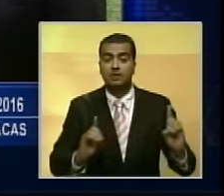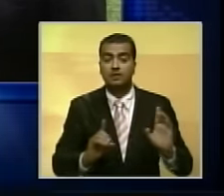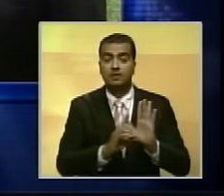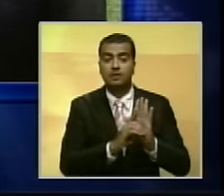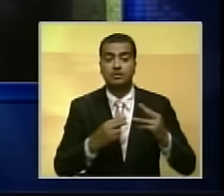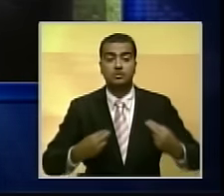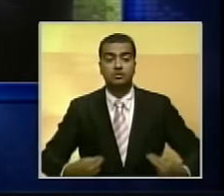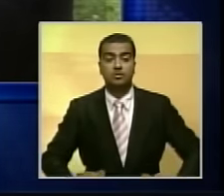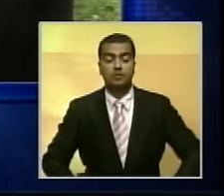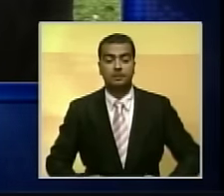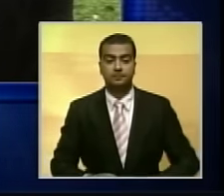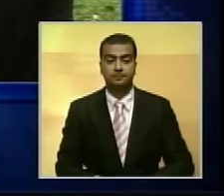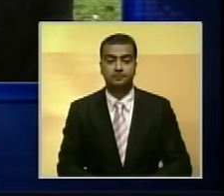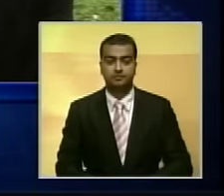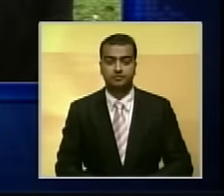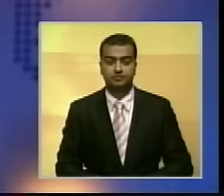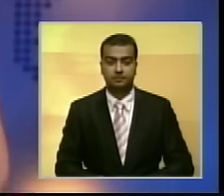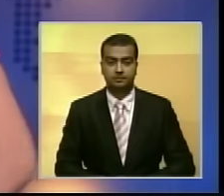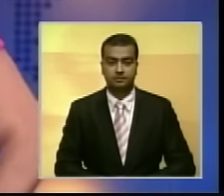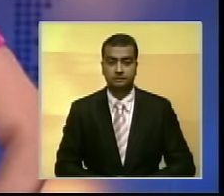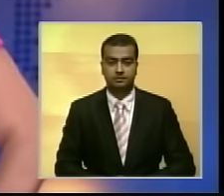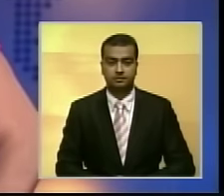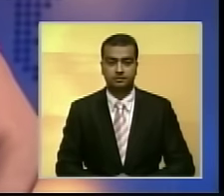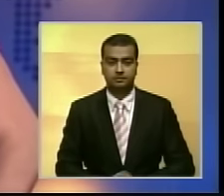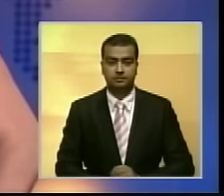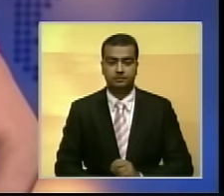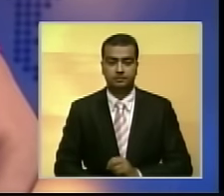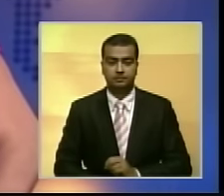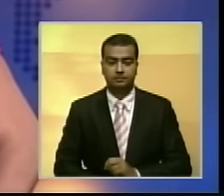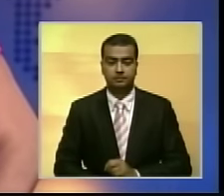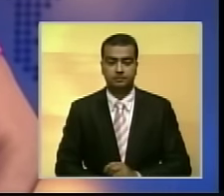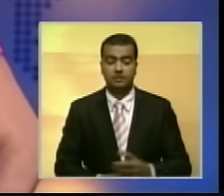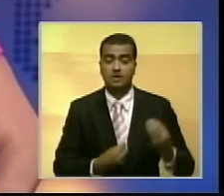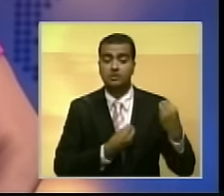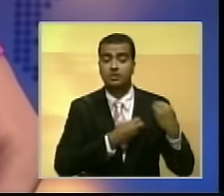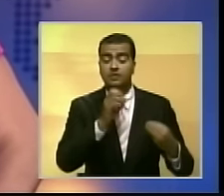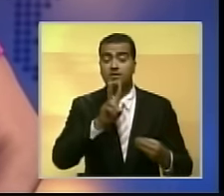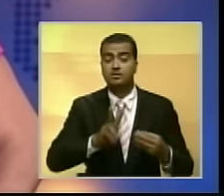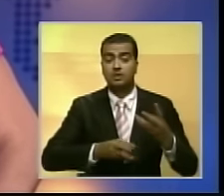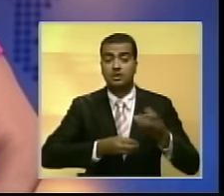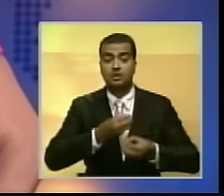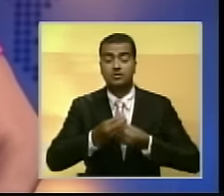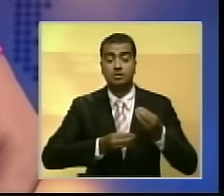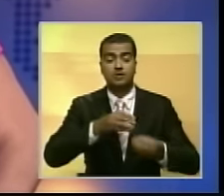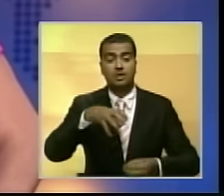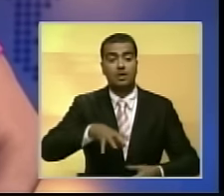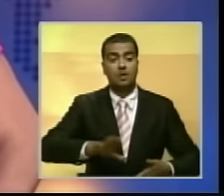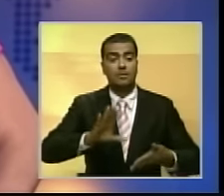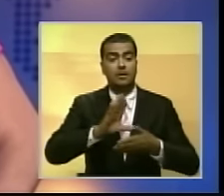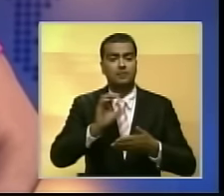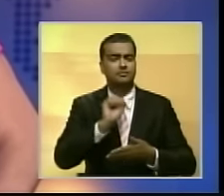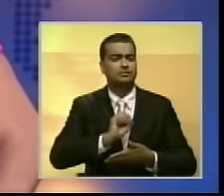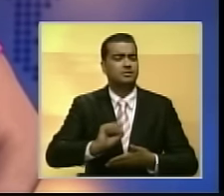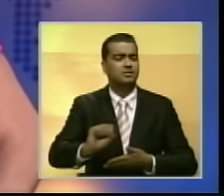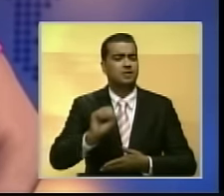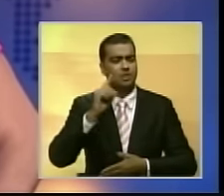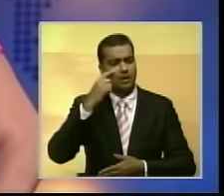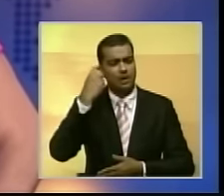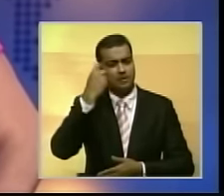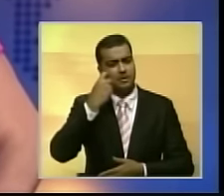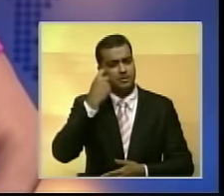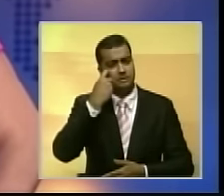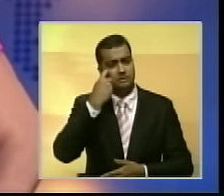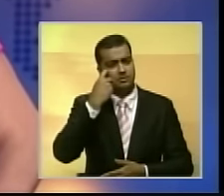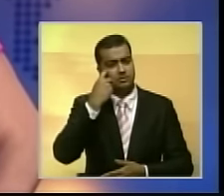derechos humanos en la región. La delegación de Venezuela en la Organización de Estados Americanos rechazó lo que considera